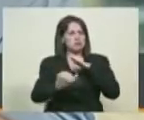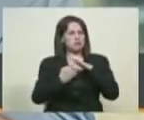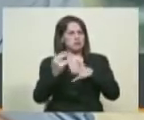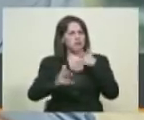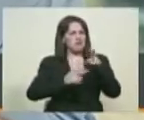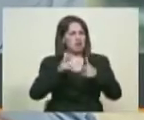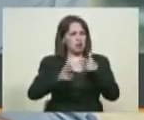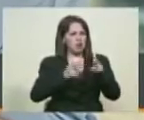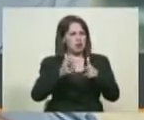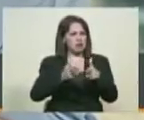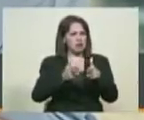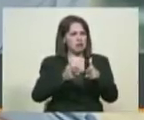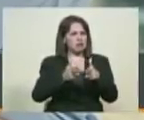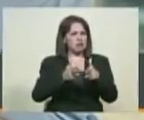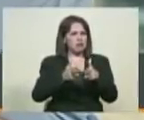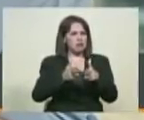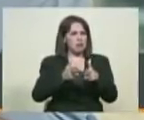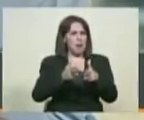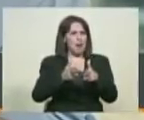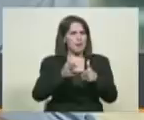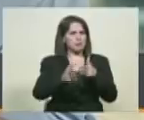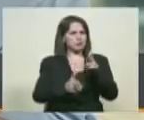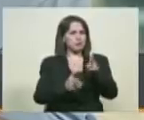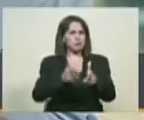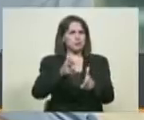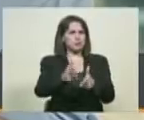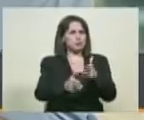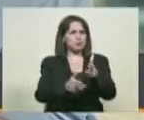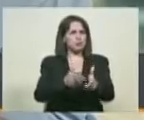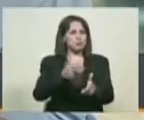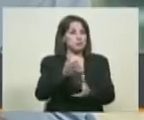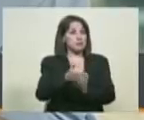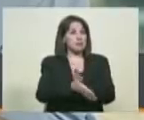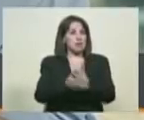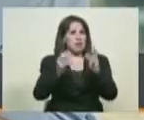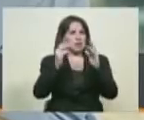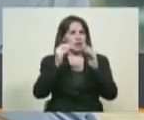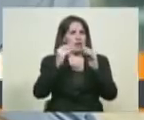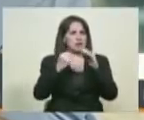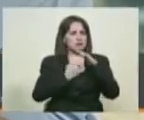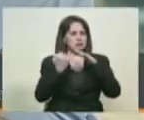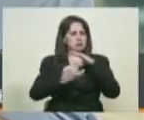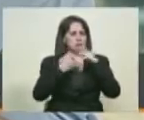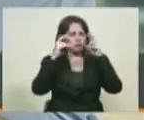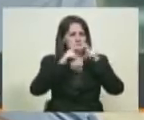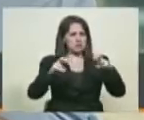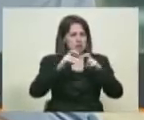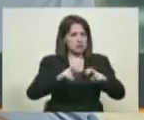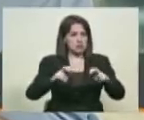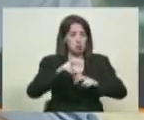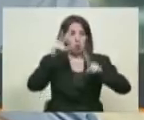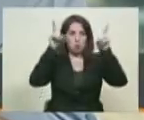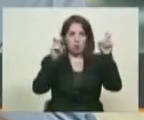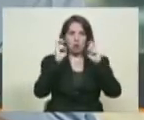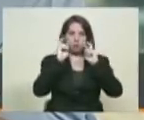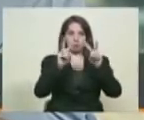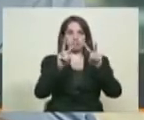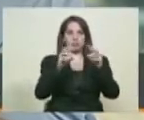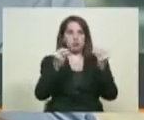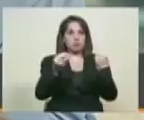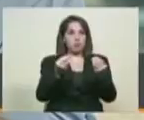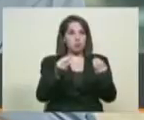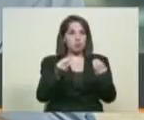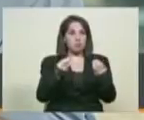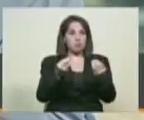Estado hemos creado lo que sería el Instituto de Investigación, Desarrollo e Innovación Ferroviaria. Y desde